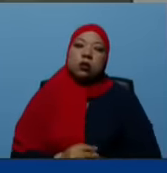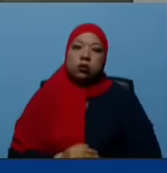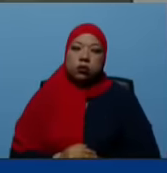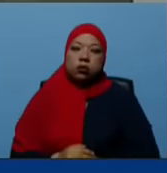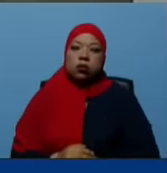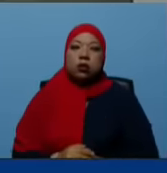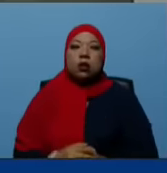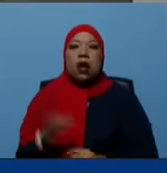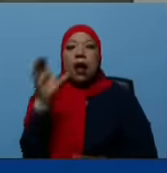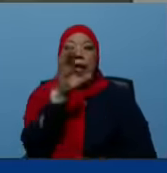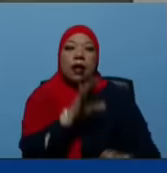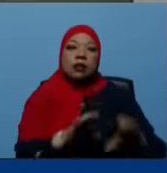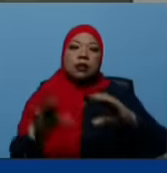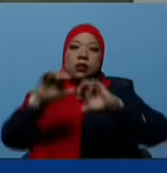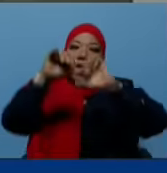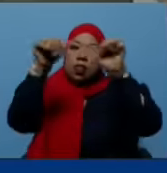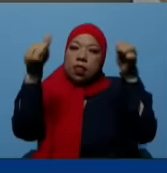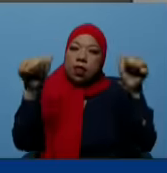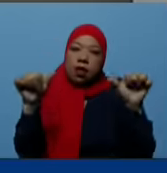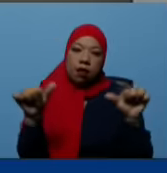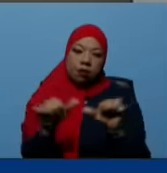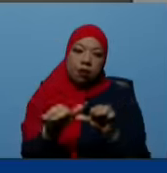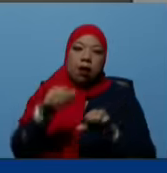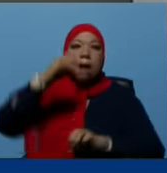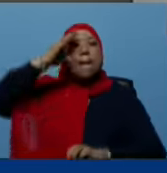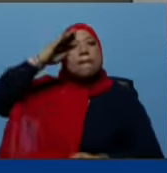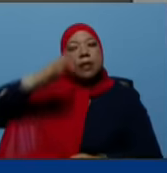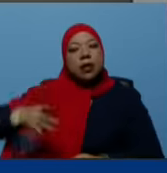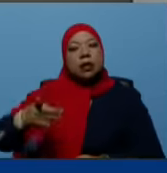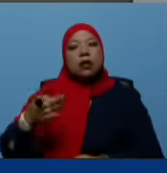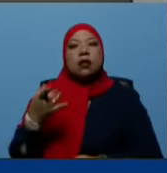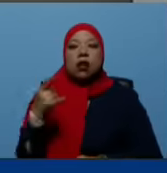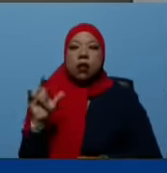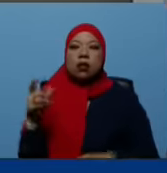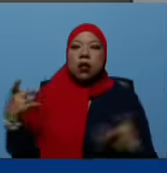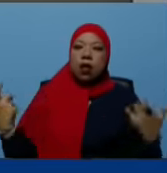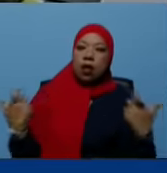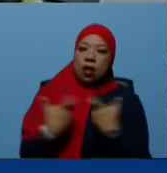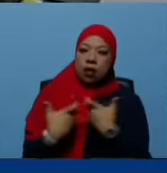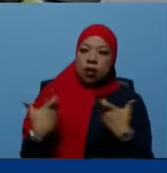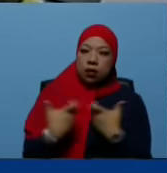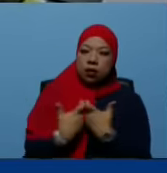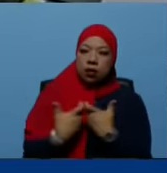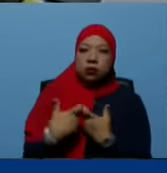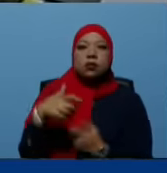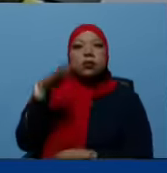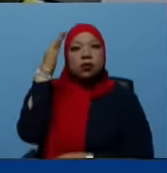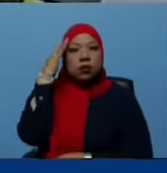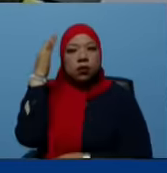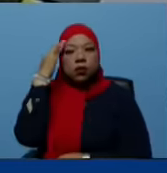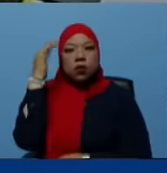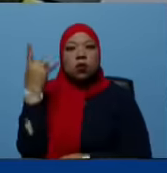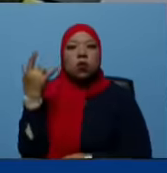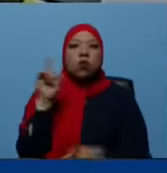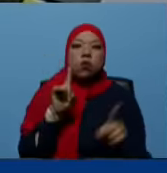las ciencias, el arte militar, el arte de la guerra, y saben que detrás de esto está una